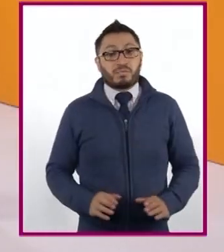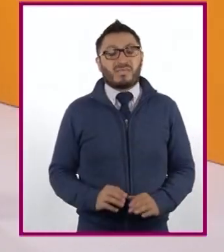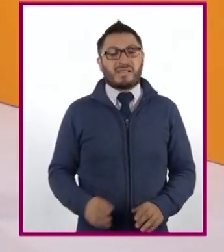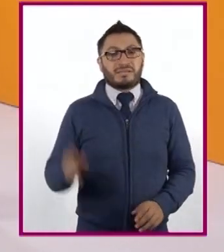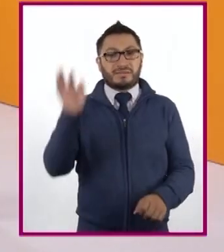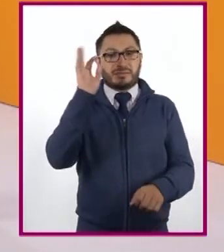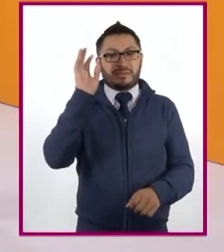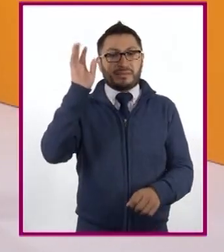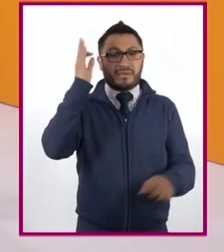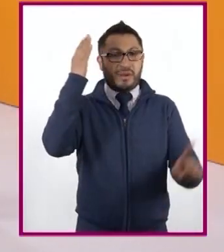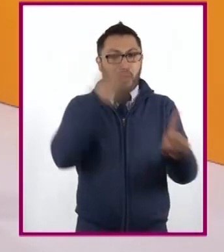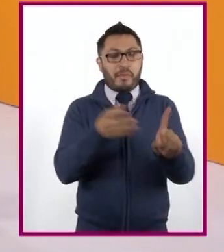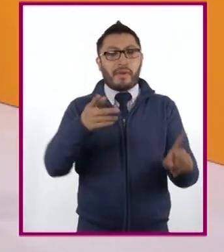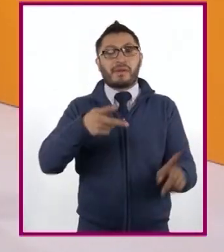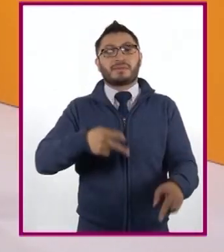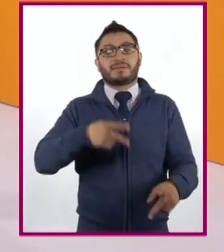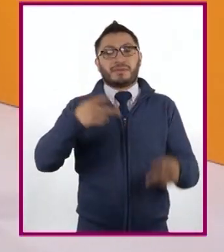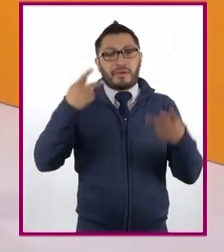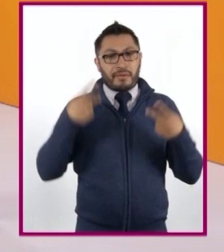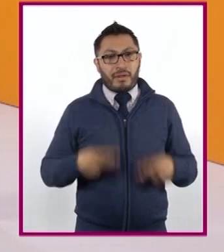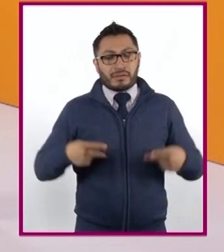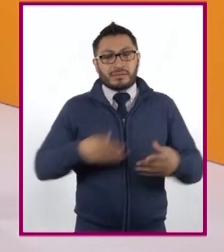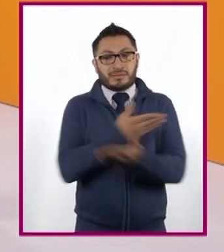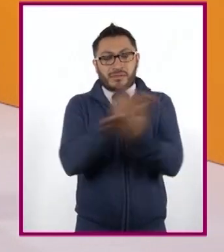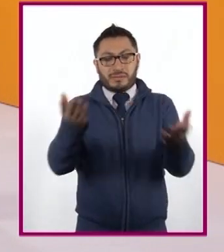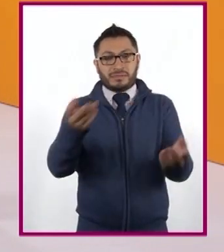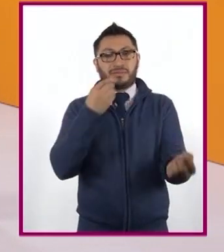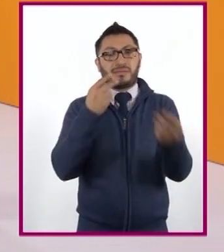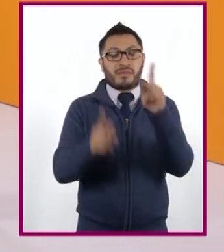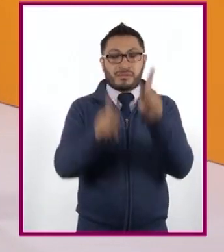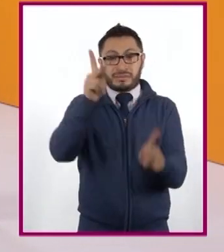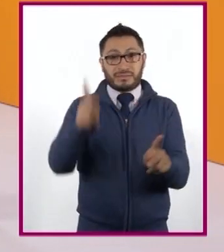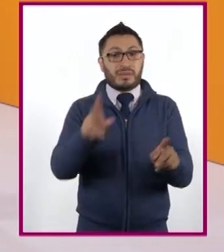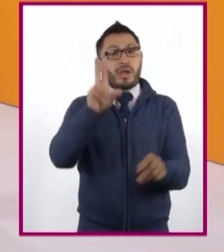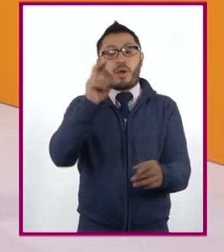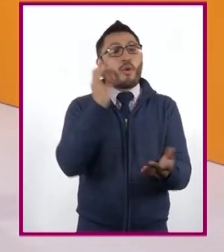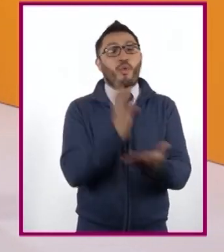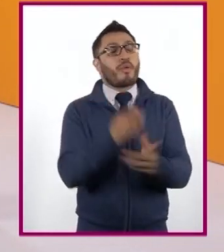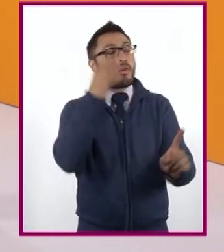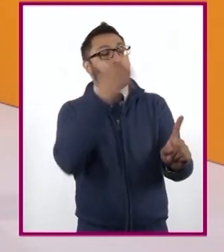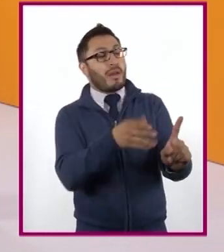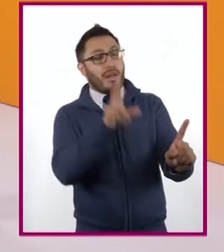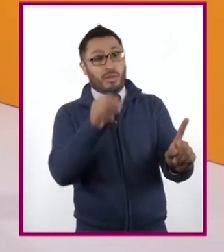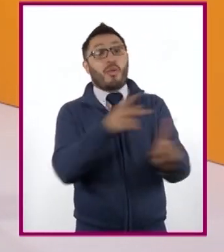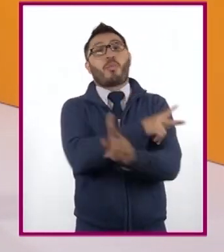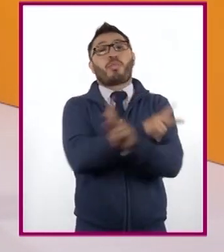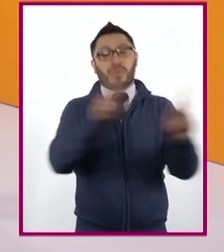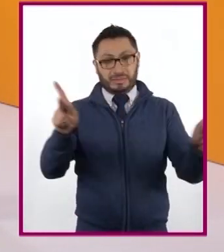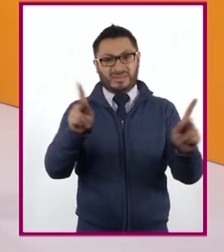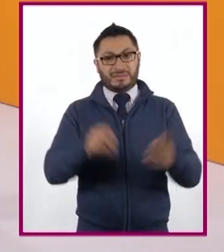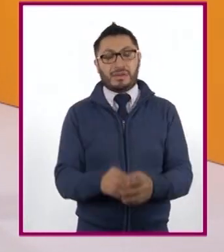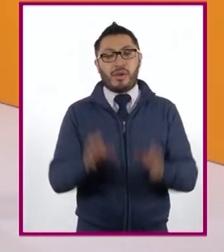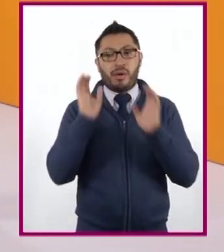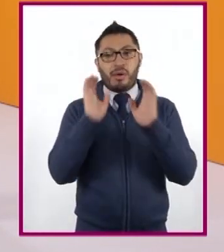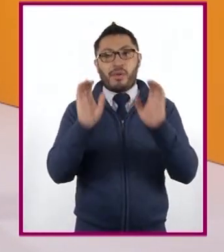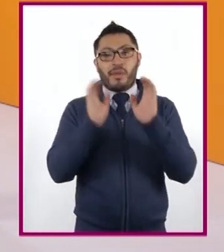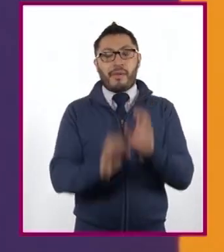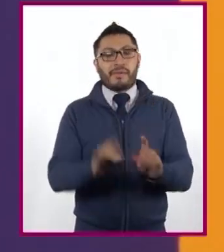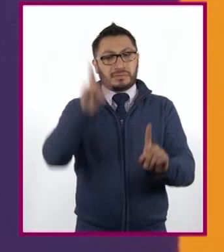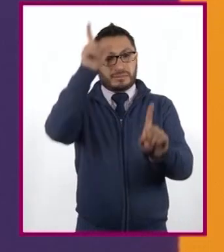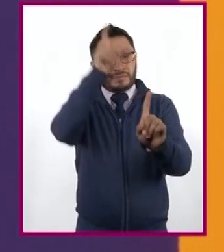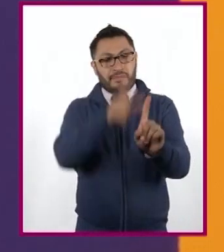todo el auditorio, no solamente a una persona. Cuidar la apariencia formal de cada